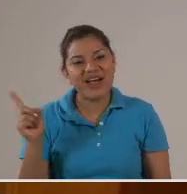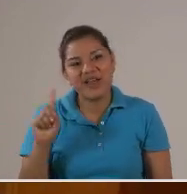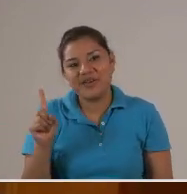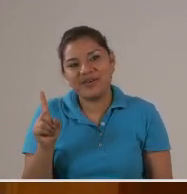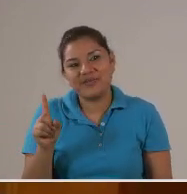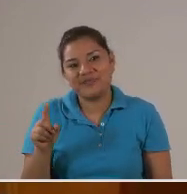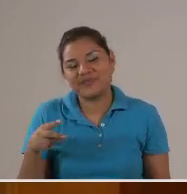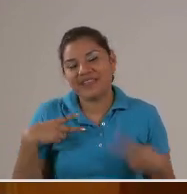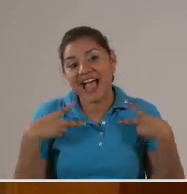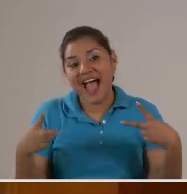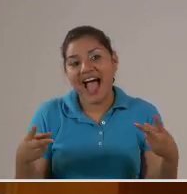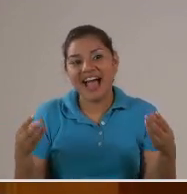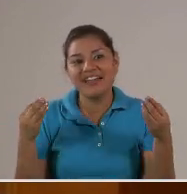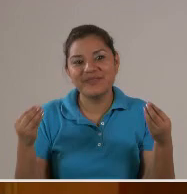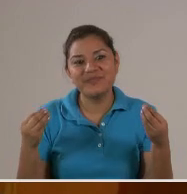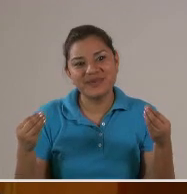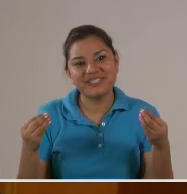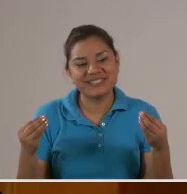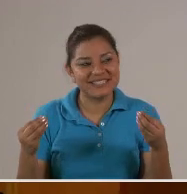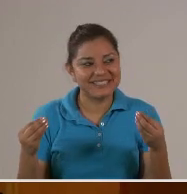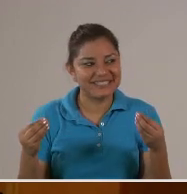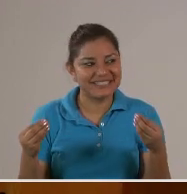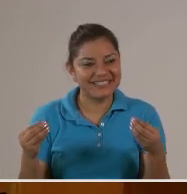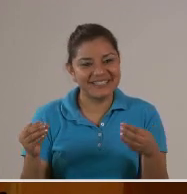pusieron era para la